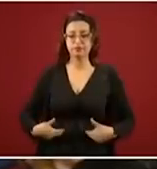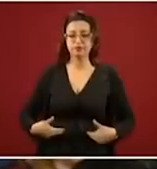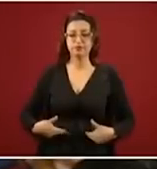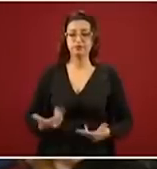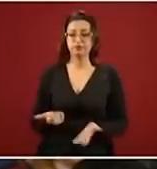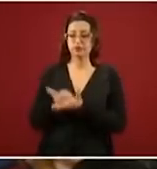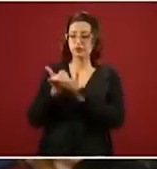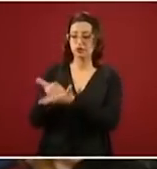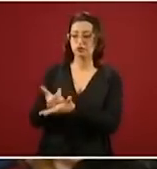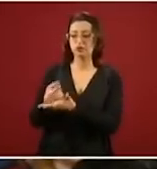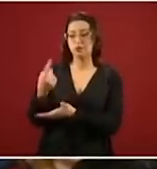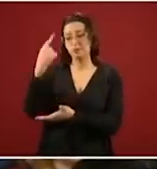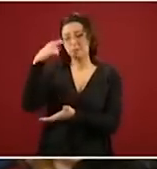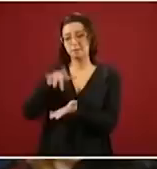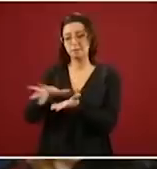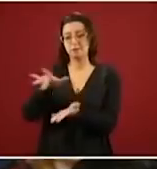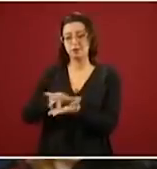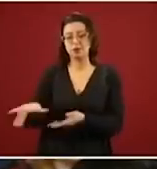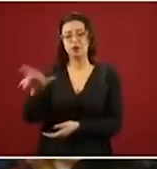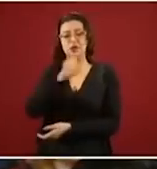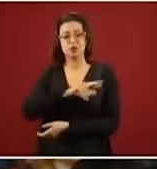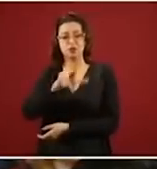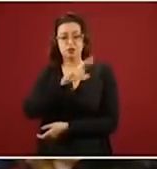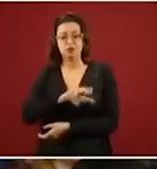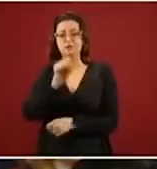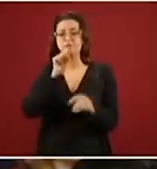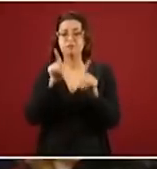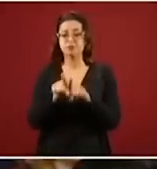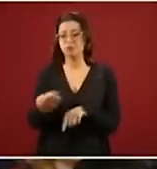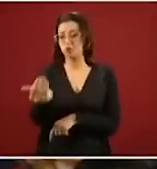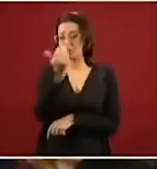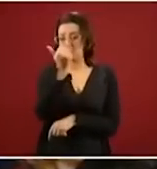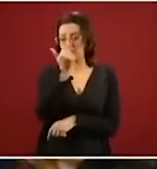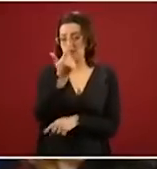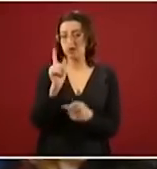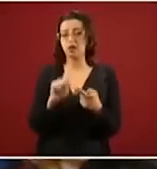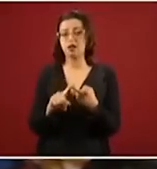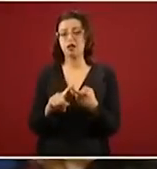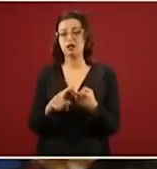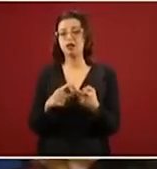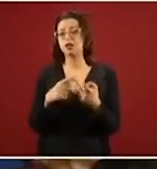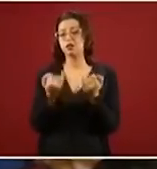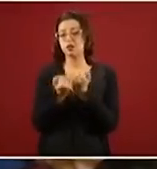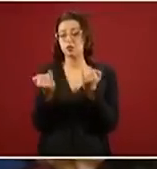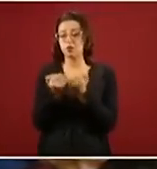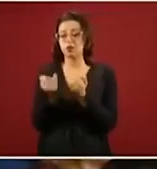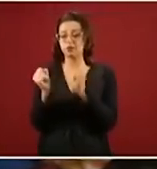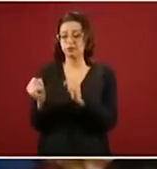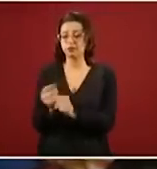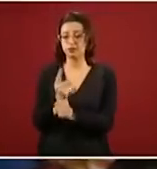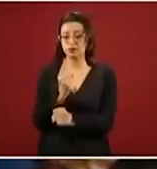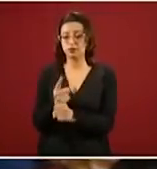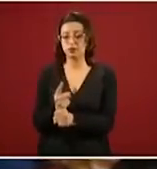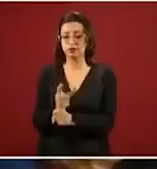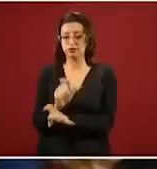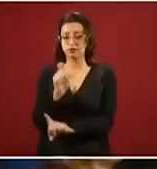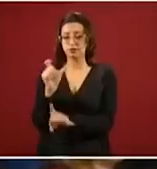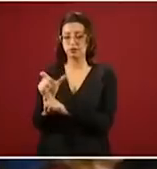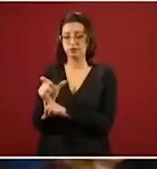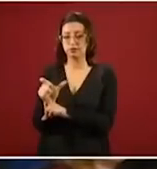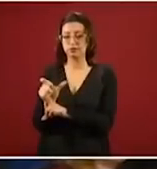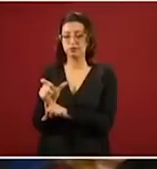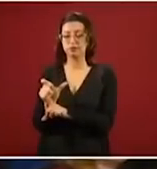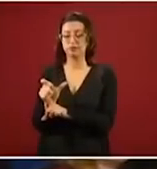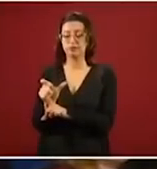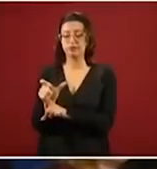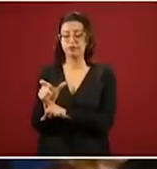rentas en los alquileres y los alimentos y por otra parte un componente de seguridad que instruye por una parte